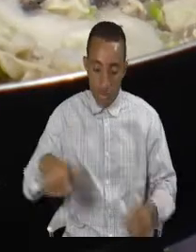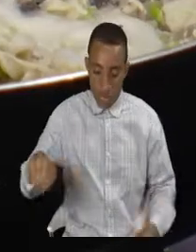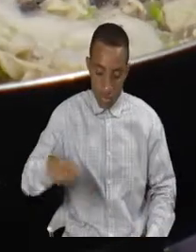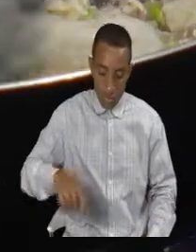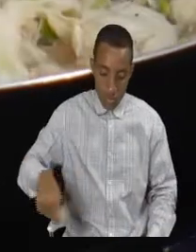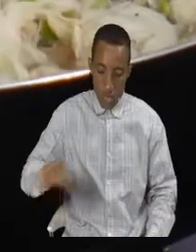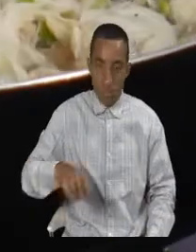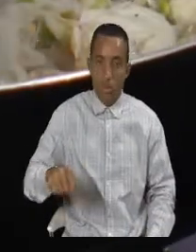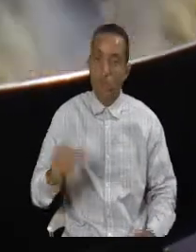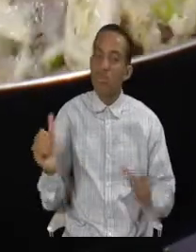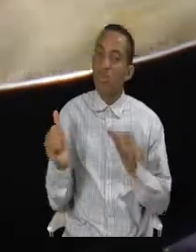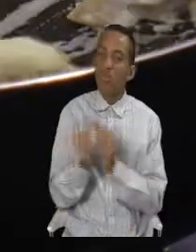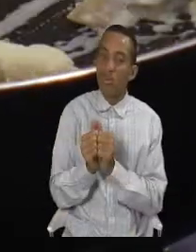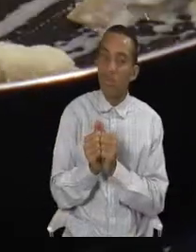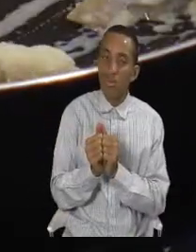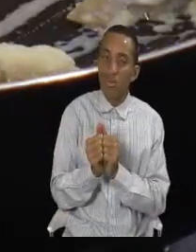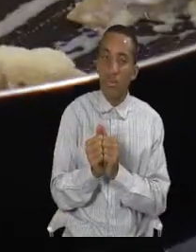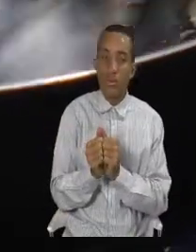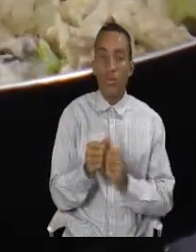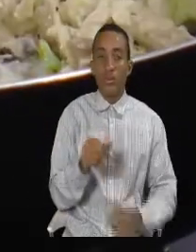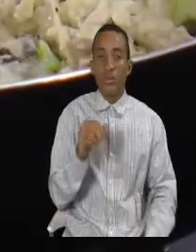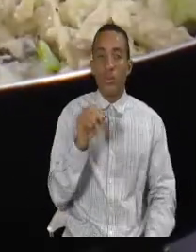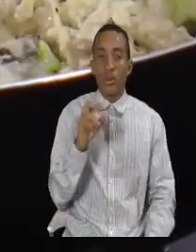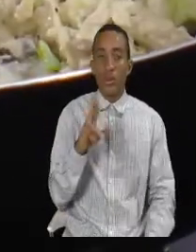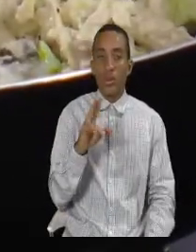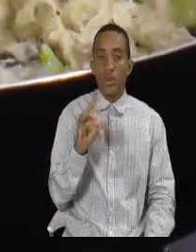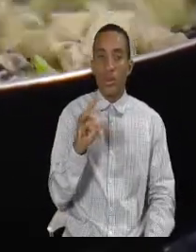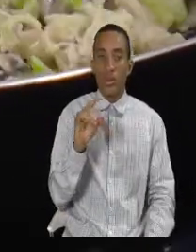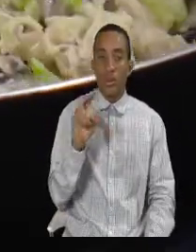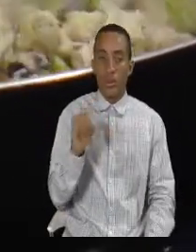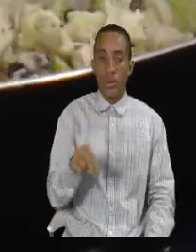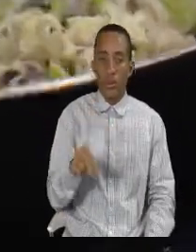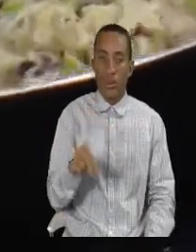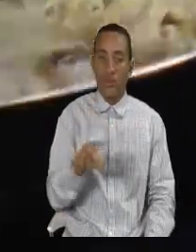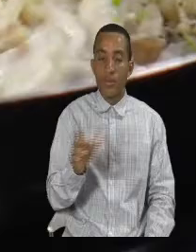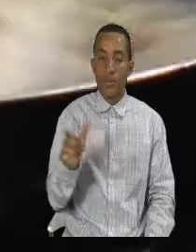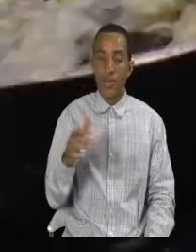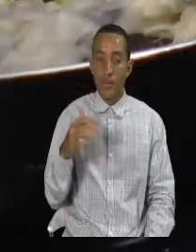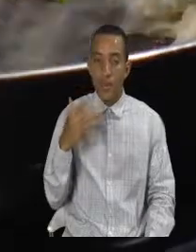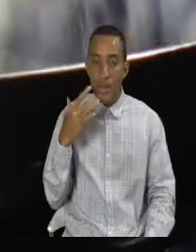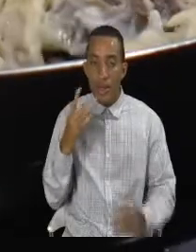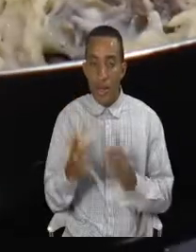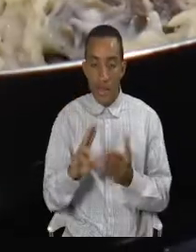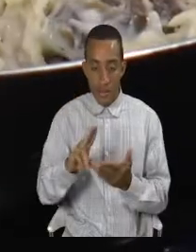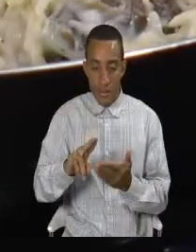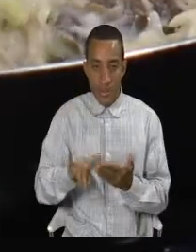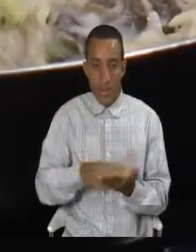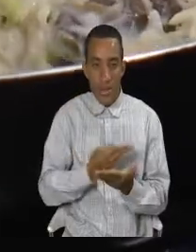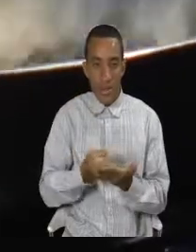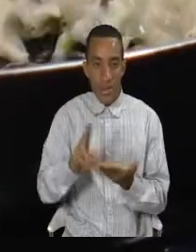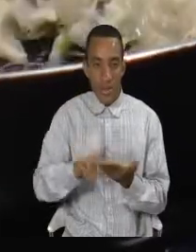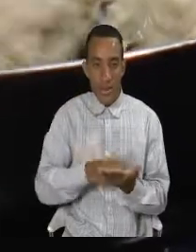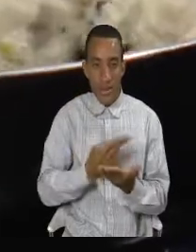leche con un runs, que es una mezcla de mantequilla con harina.